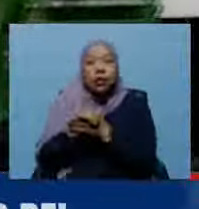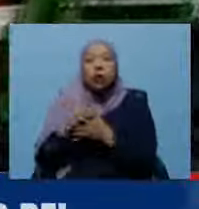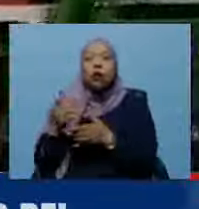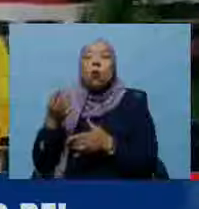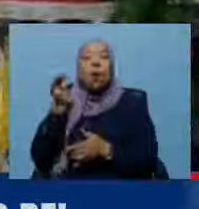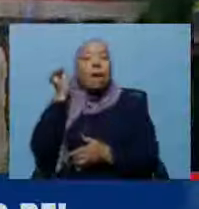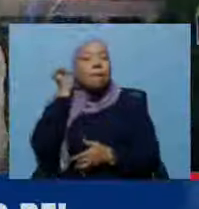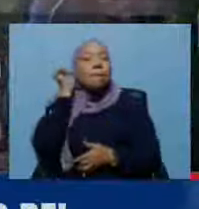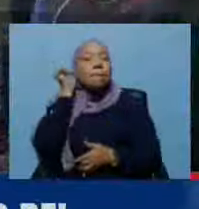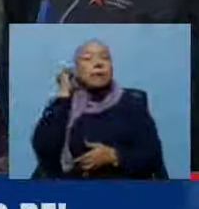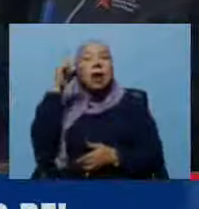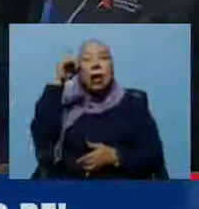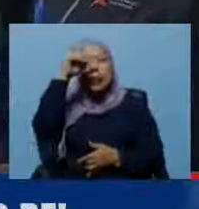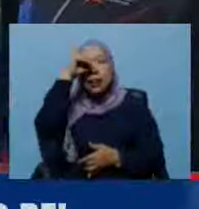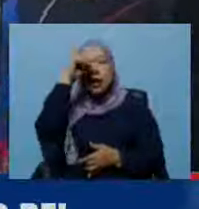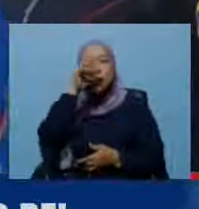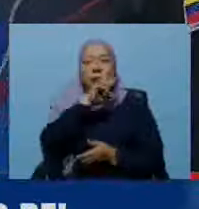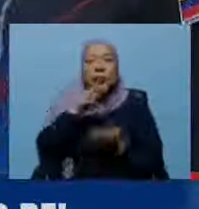compañera vicepresidenta,